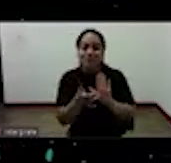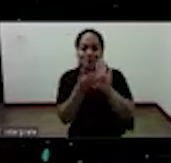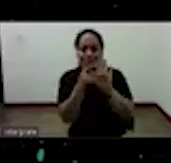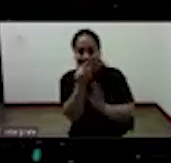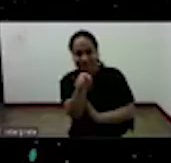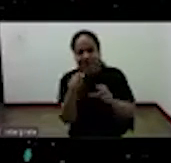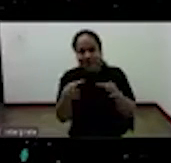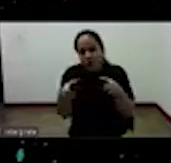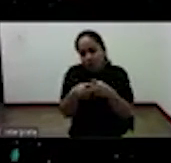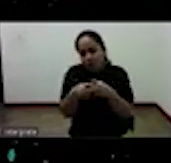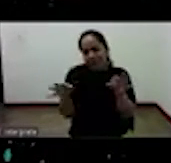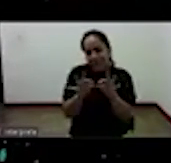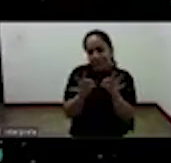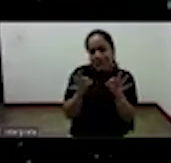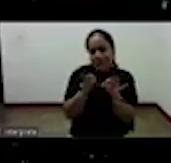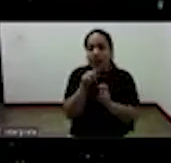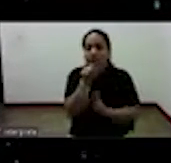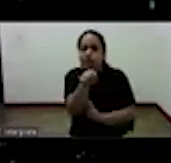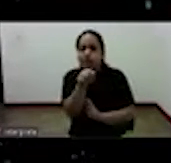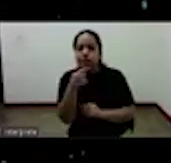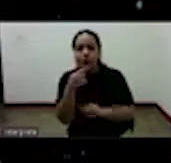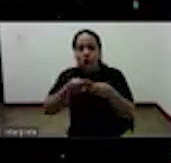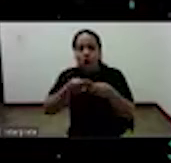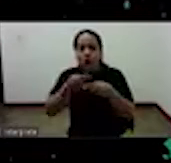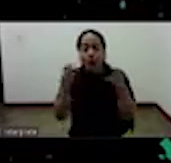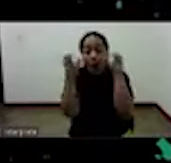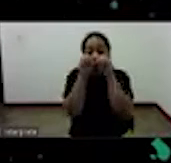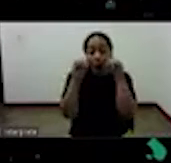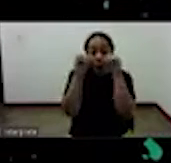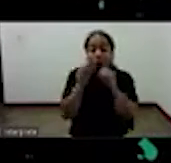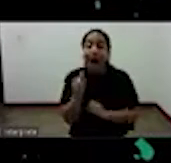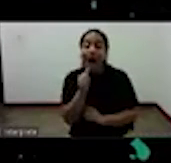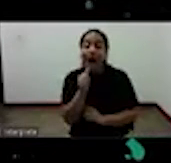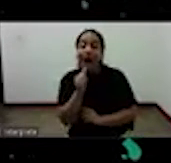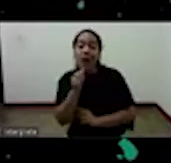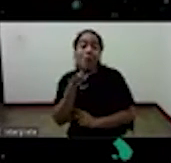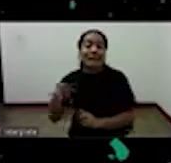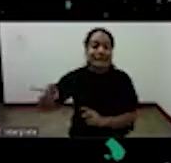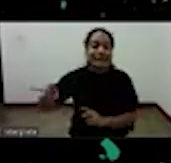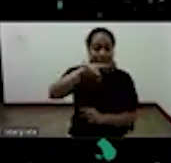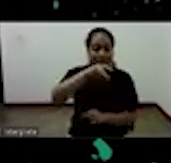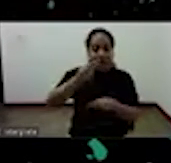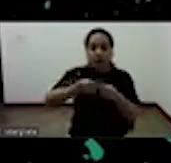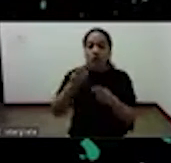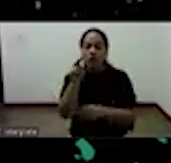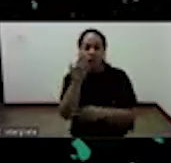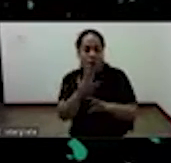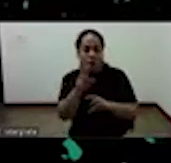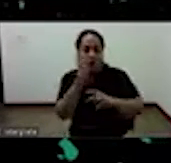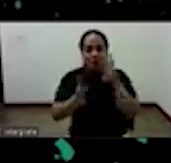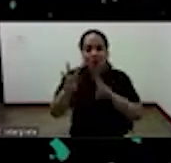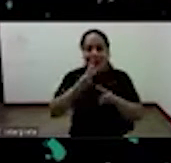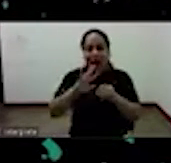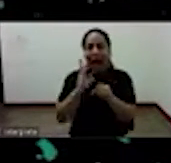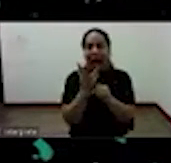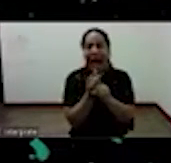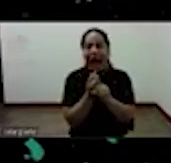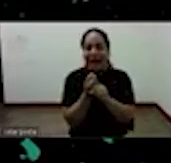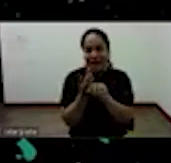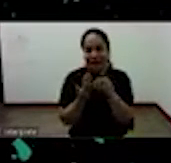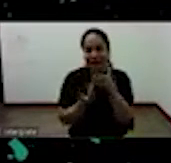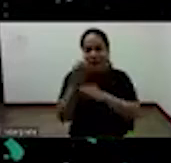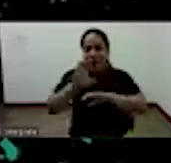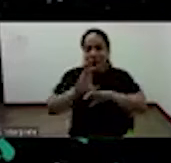instalación que se llama Ojos de Agua Salar de Uyuni en el Museo de Arte Moderno de Bogotá, donde instalé, digamos,